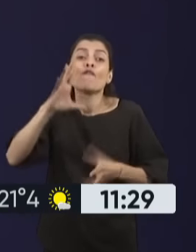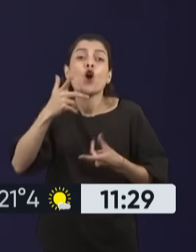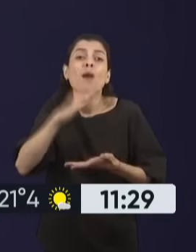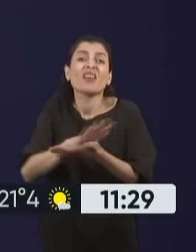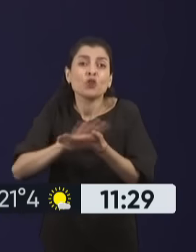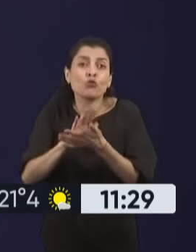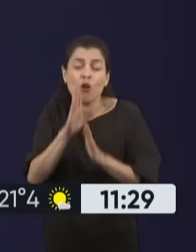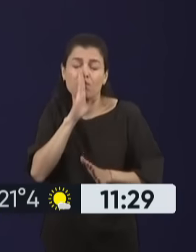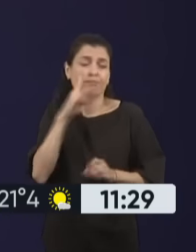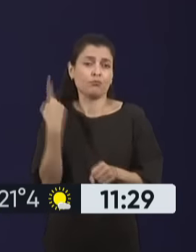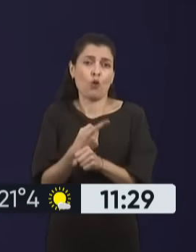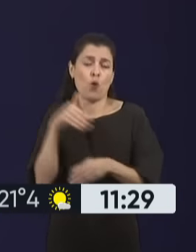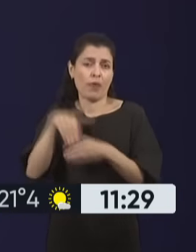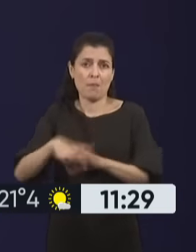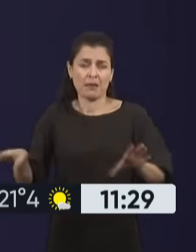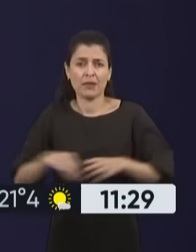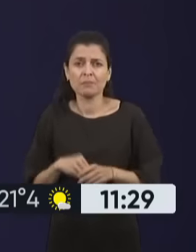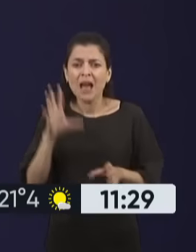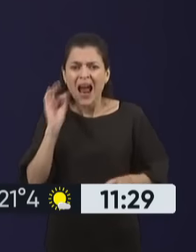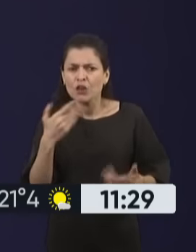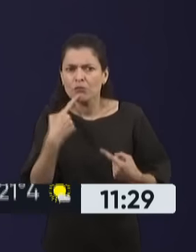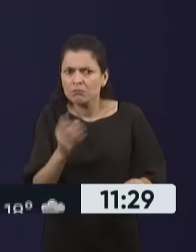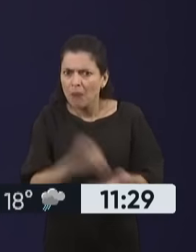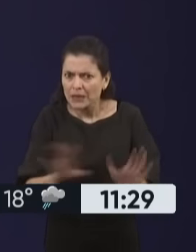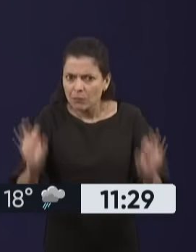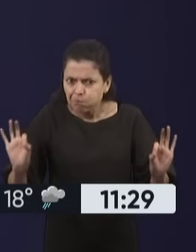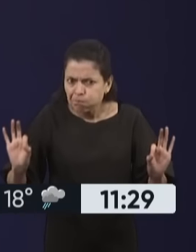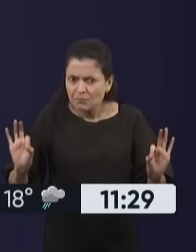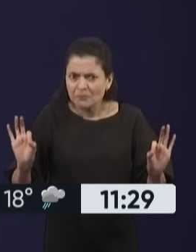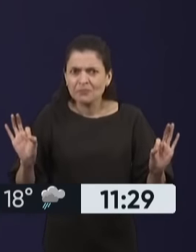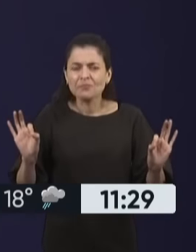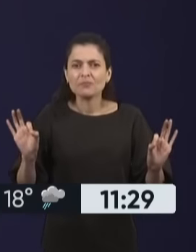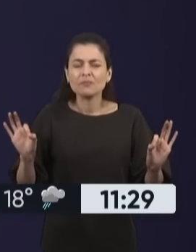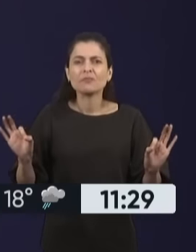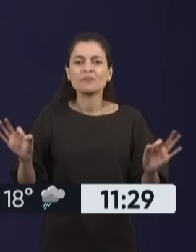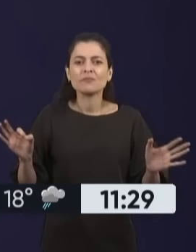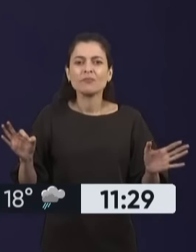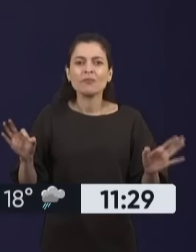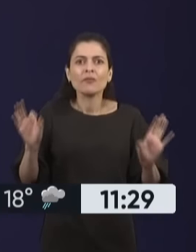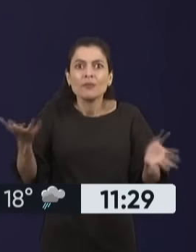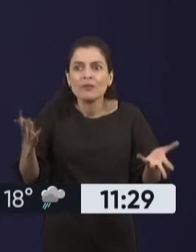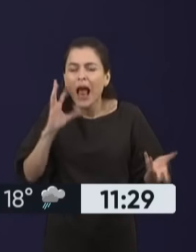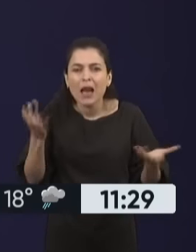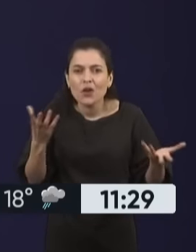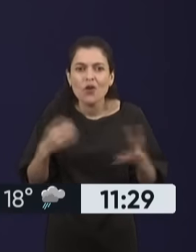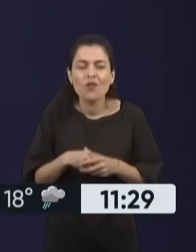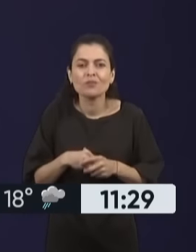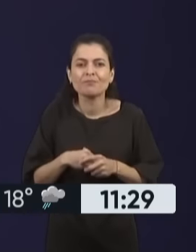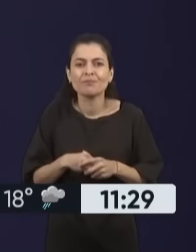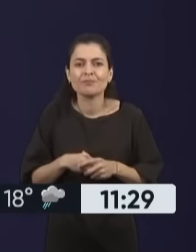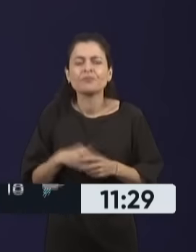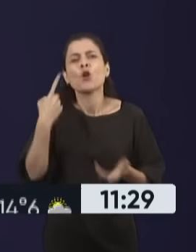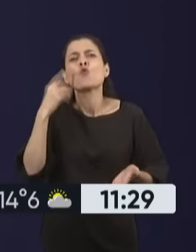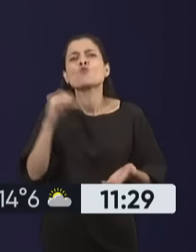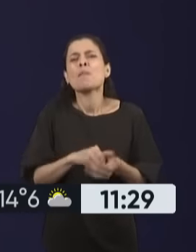eh terminamos yo le algo les debían Sí también pero las devuelvo cuando adelante